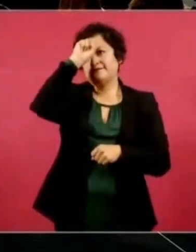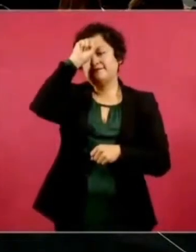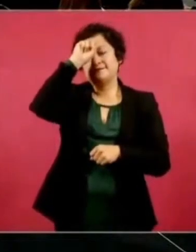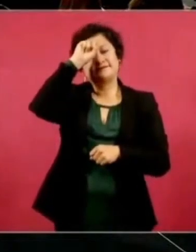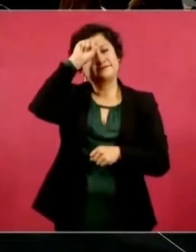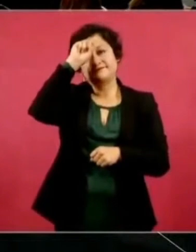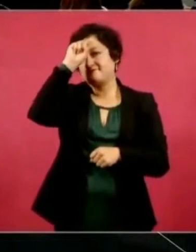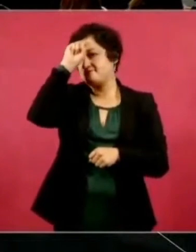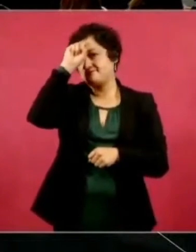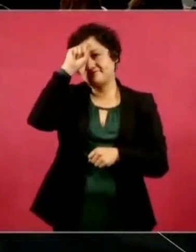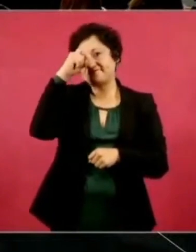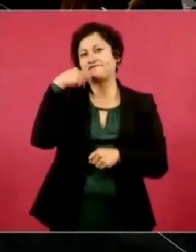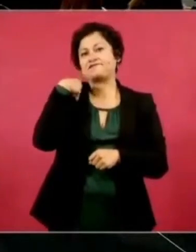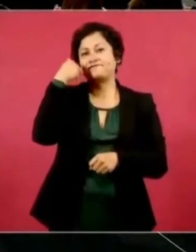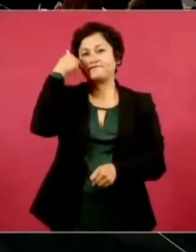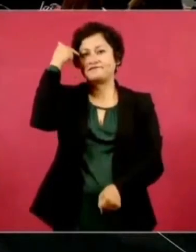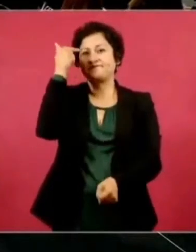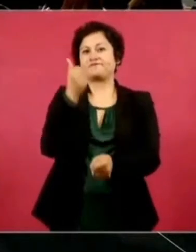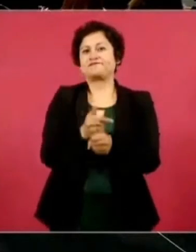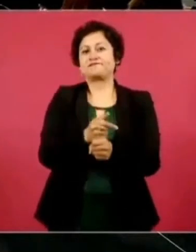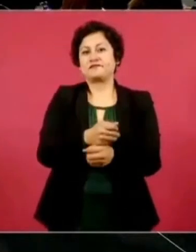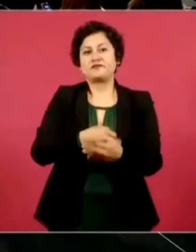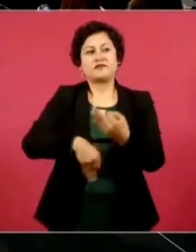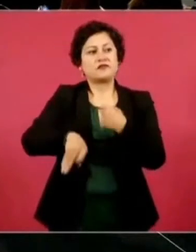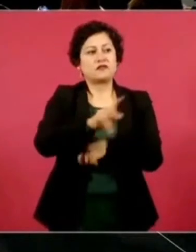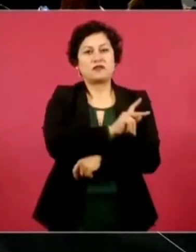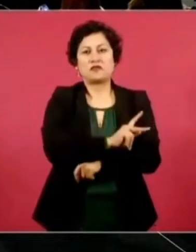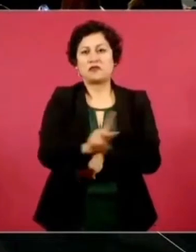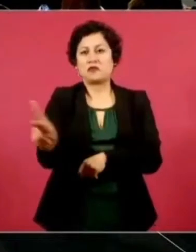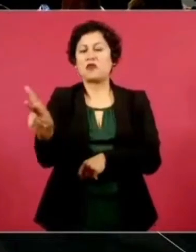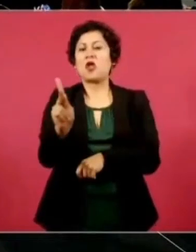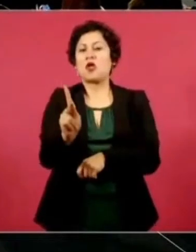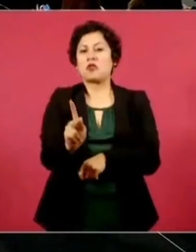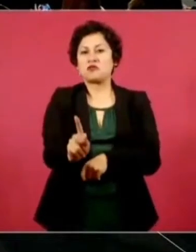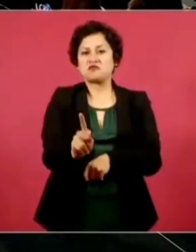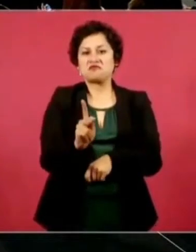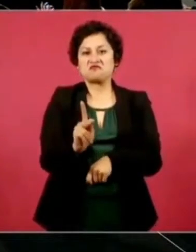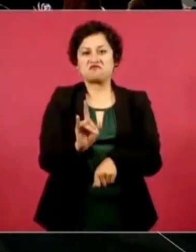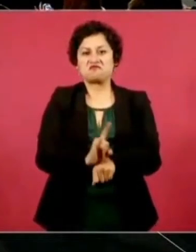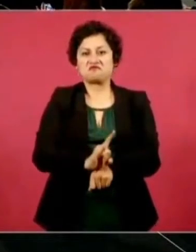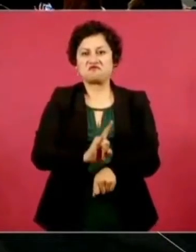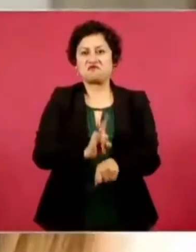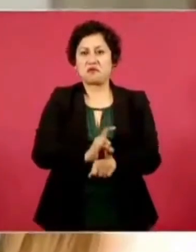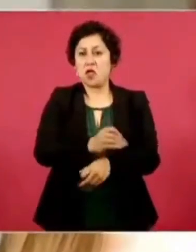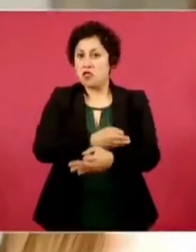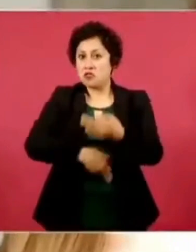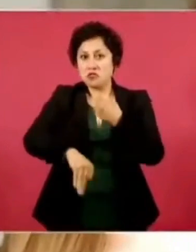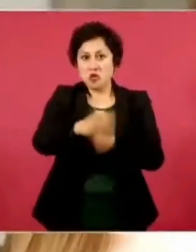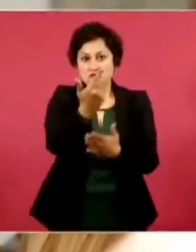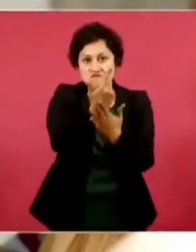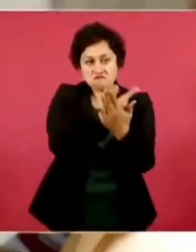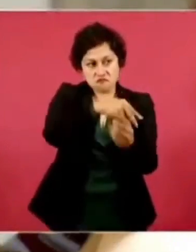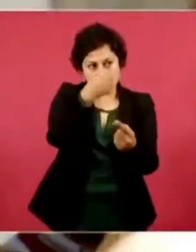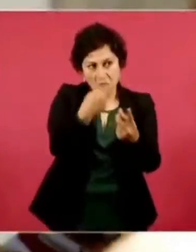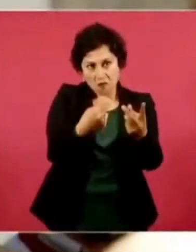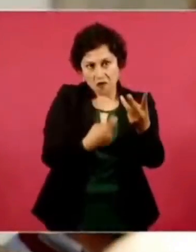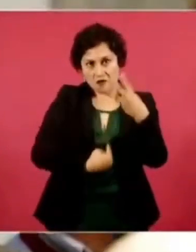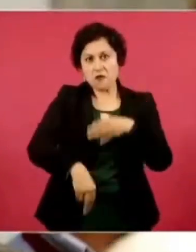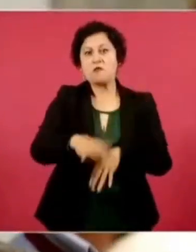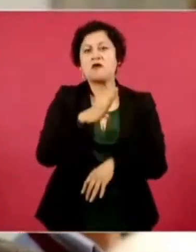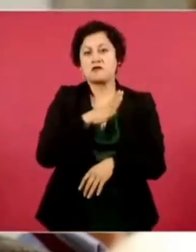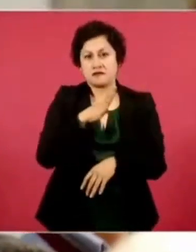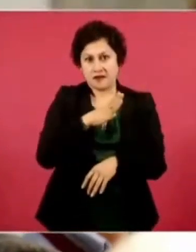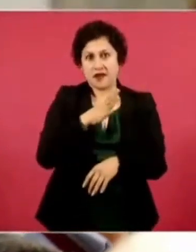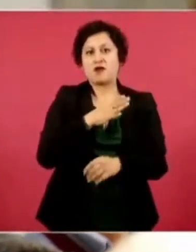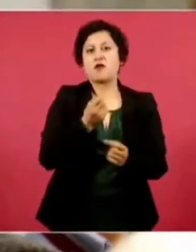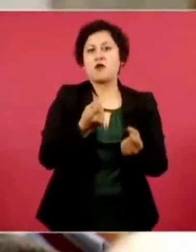era simulación por parte de estos elementos. Todos los tengo identificados. También los que mandaron que me sacaran y los que me dijeron, aquí no vas a